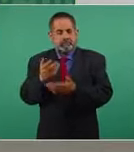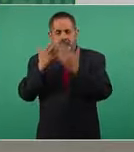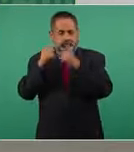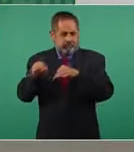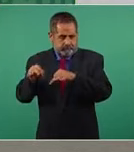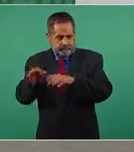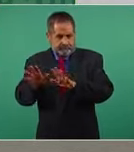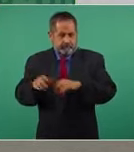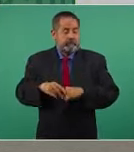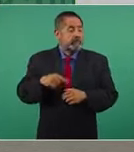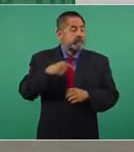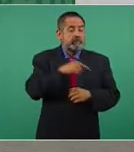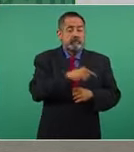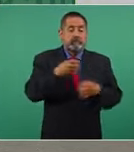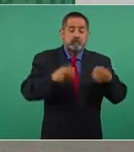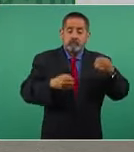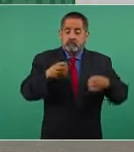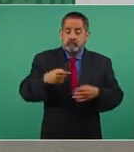inhábil